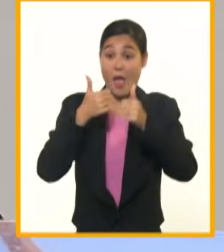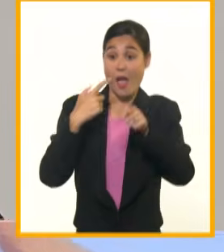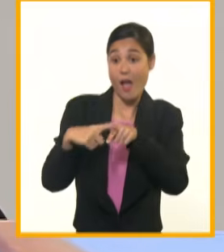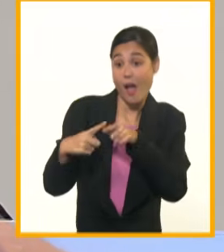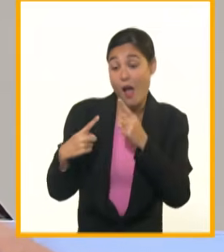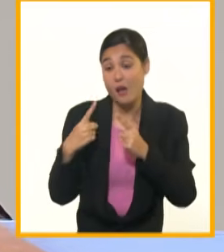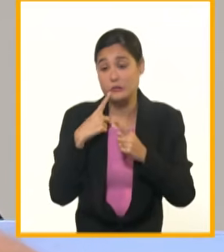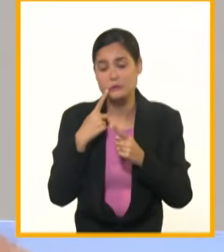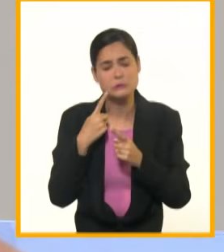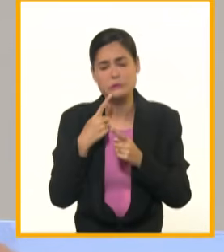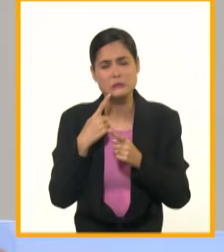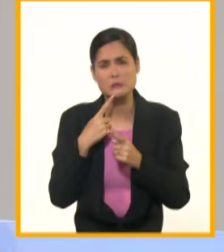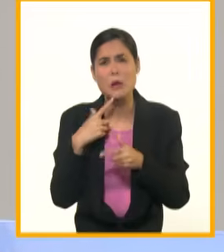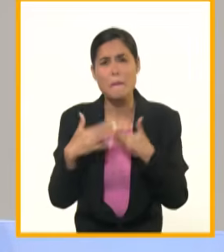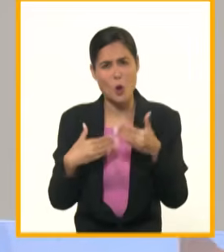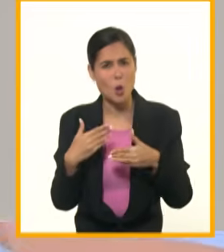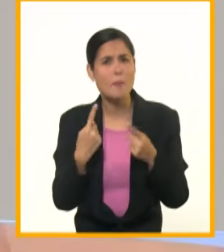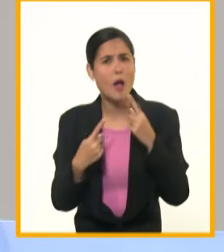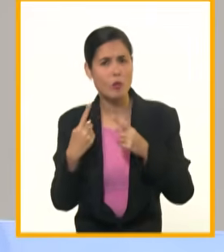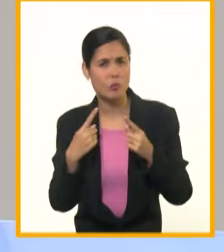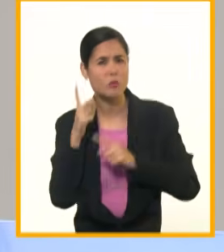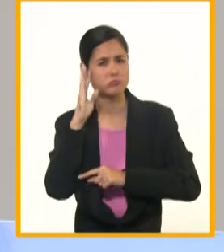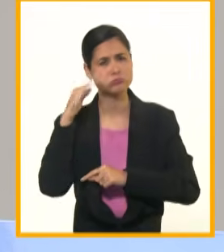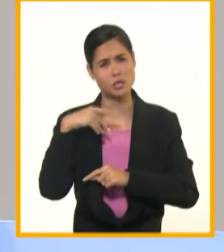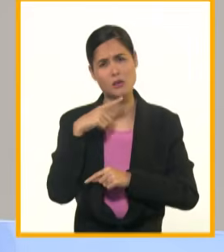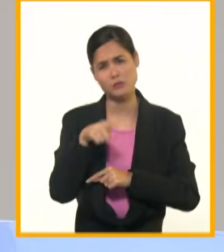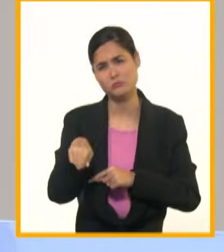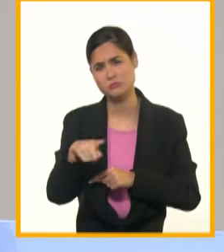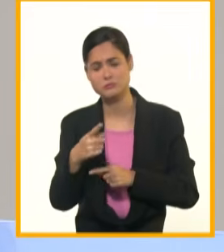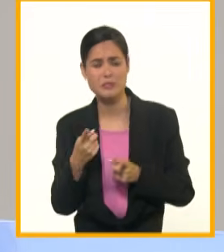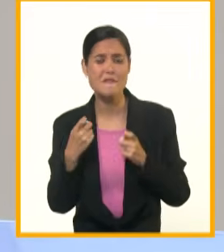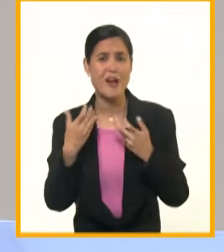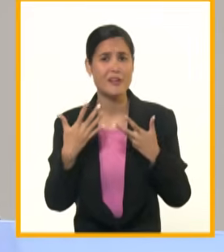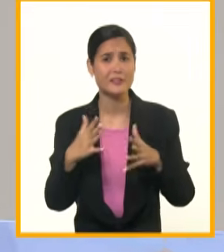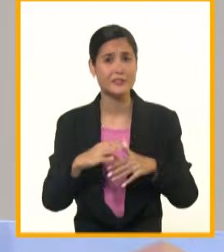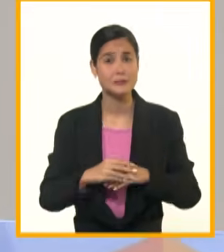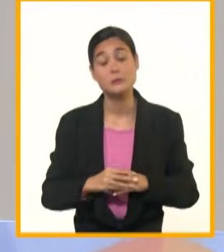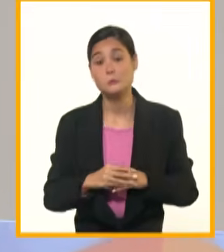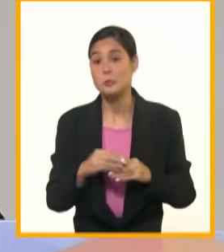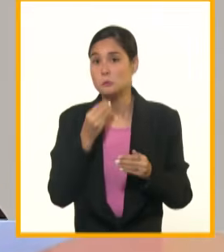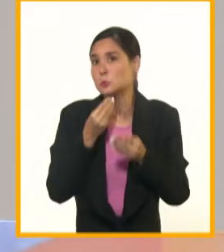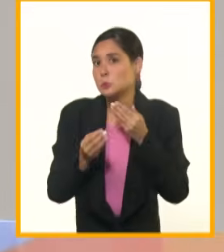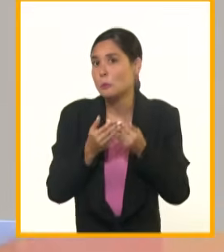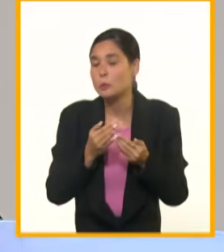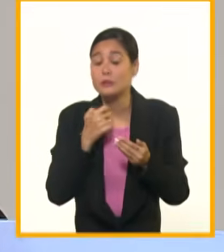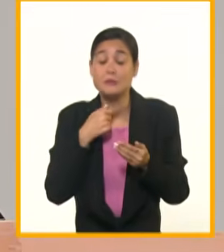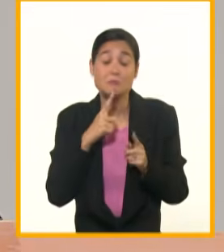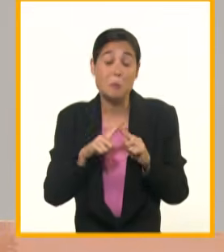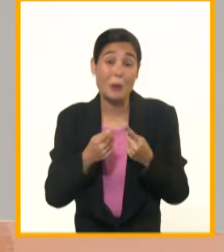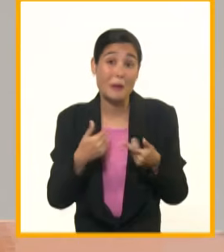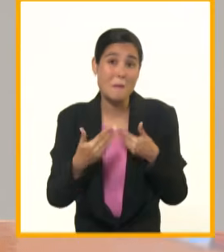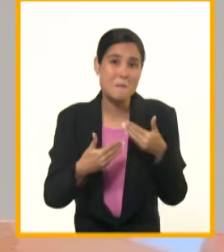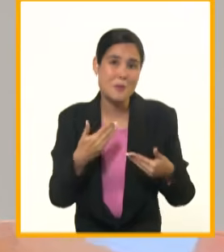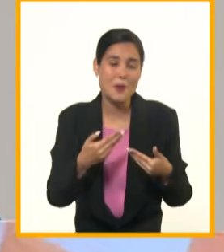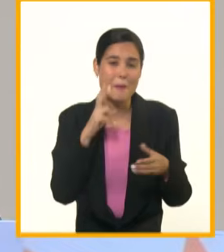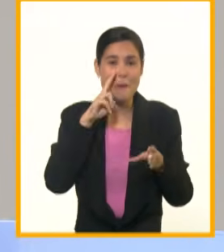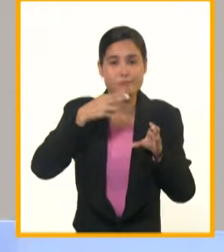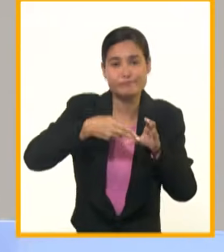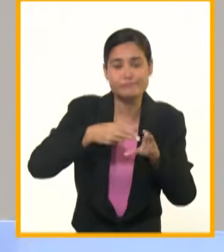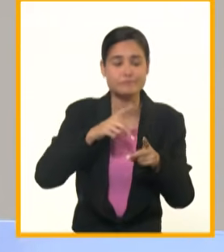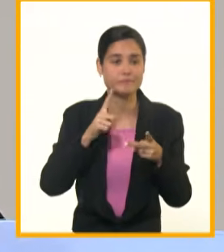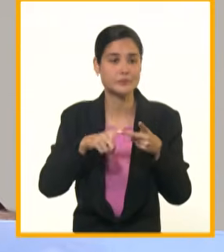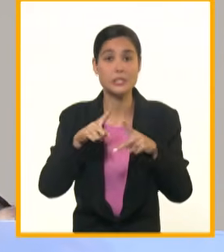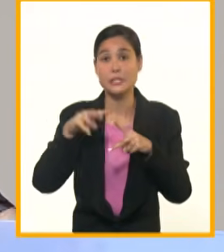pero a pesar de las dificultades que ha habido en estos años con el combustible, con la tecnología, con el bloqueo, que siempre lo